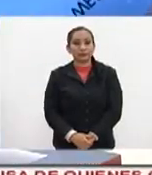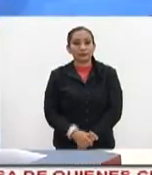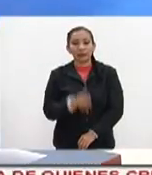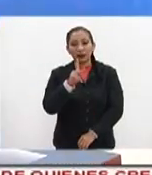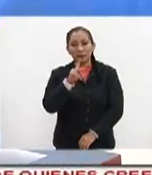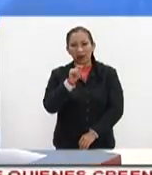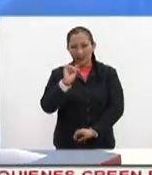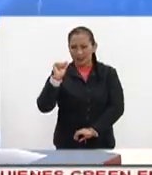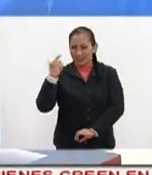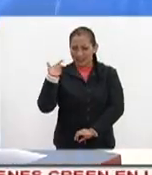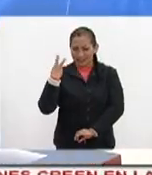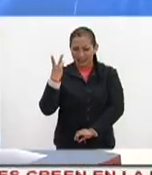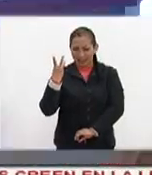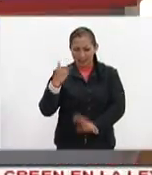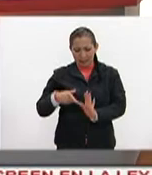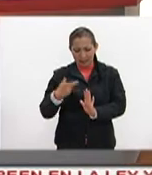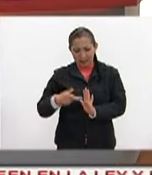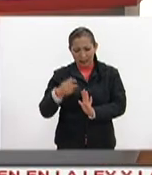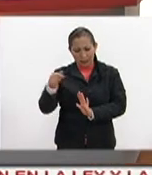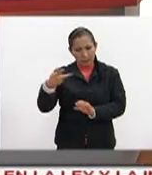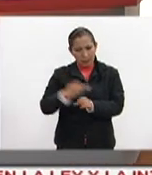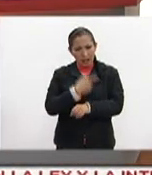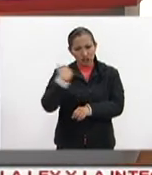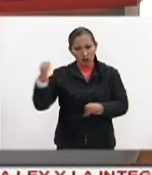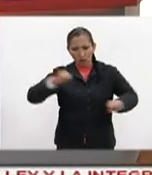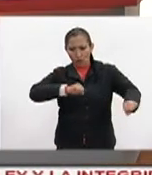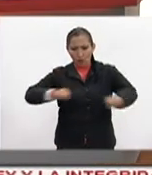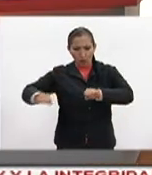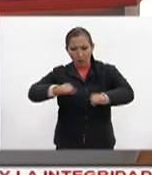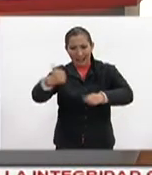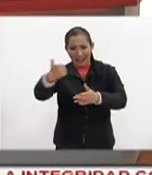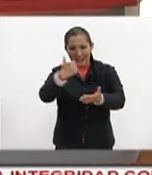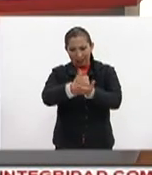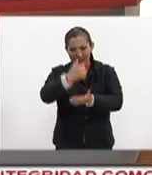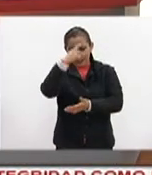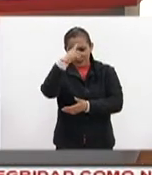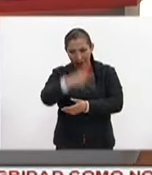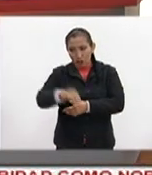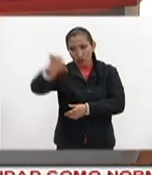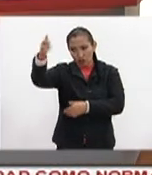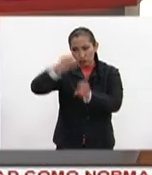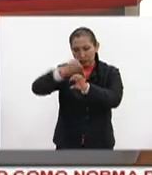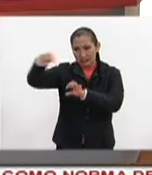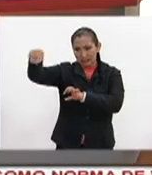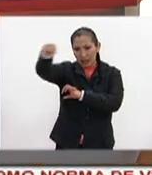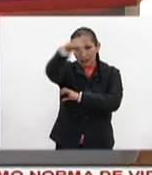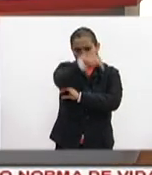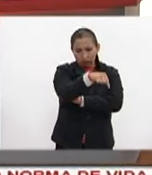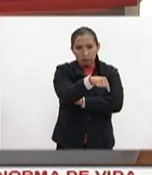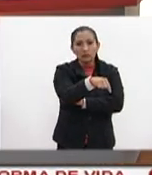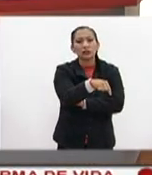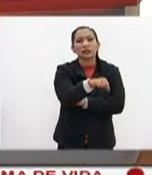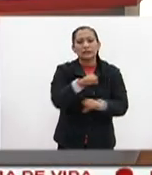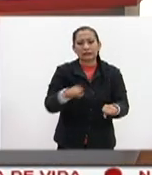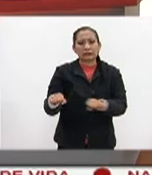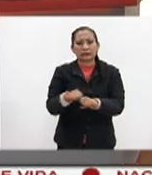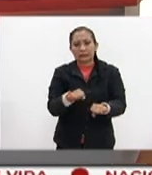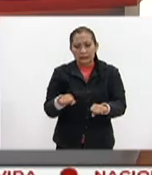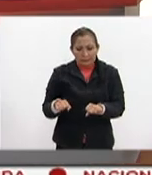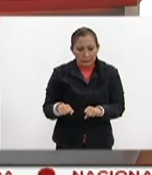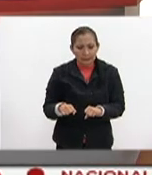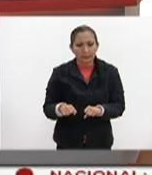3 meses que aproximadamente sucedieron los fuertes sismos en la Ciudad de México y en otros estados, sismos que se